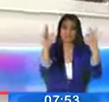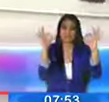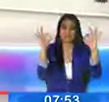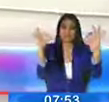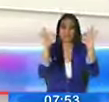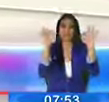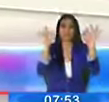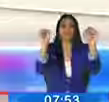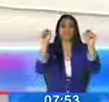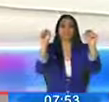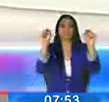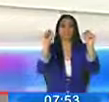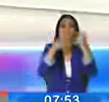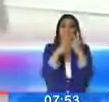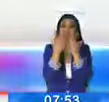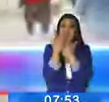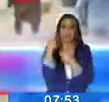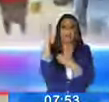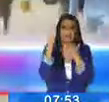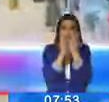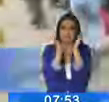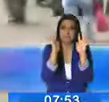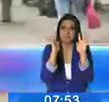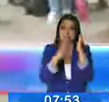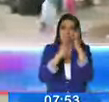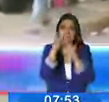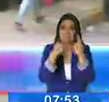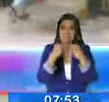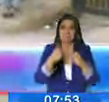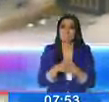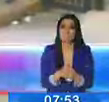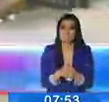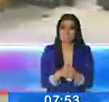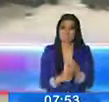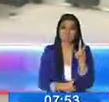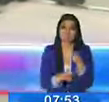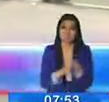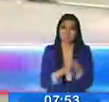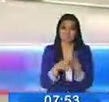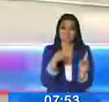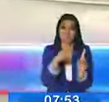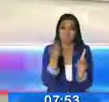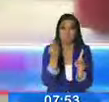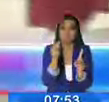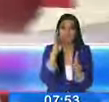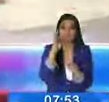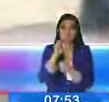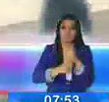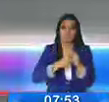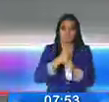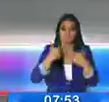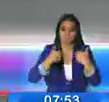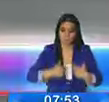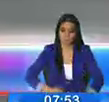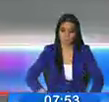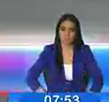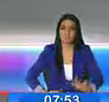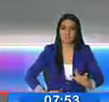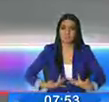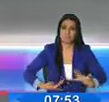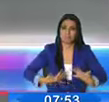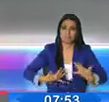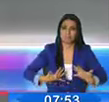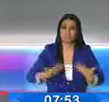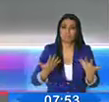otras más afectadas tras el accidente el joven tiene el 40% de su cuerpo quemado las decisiones se